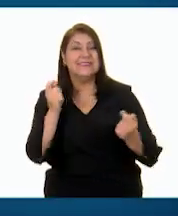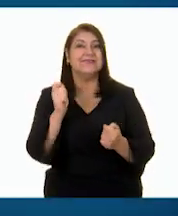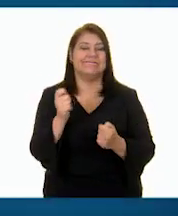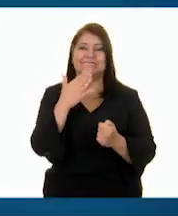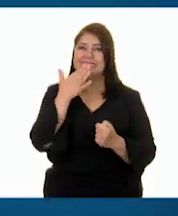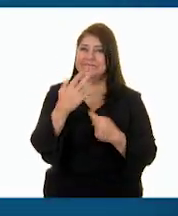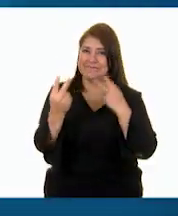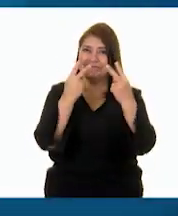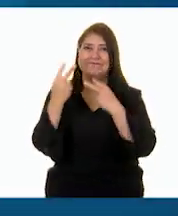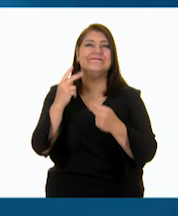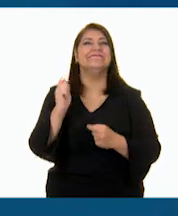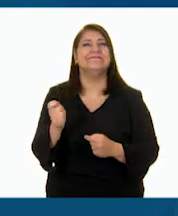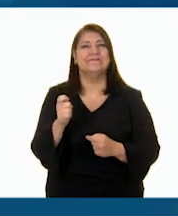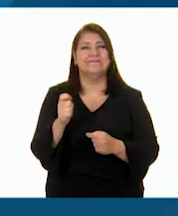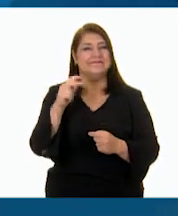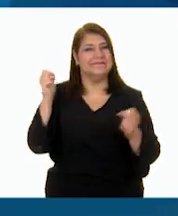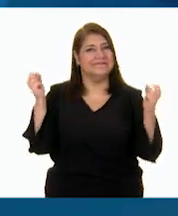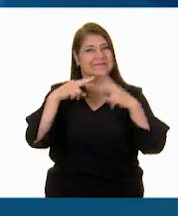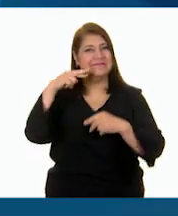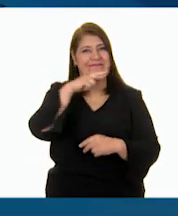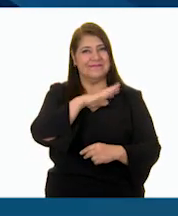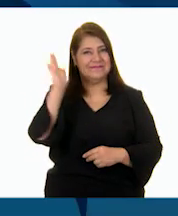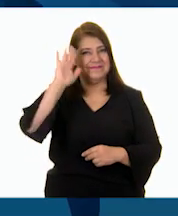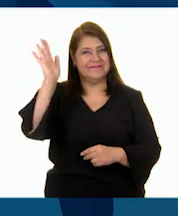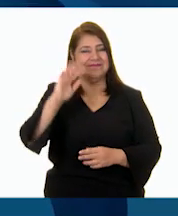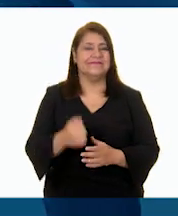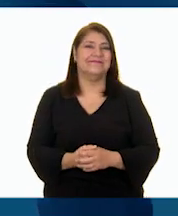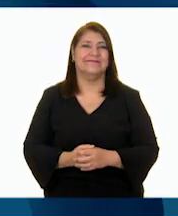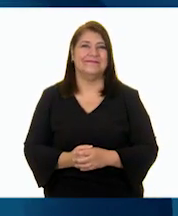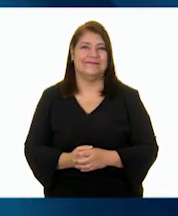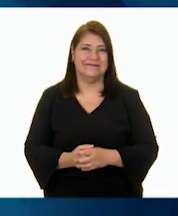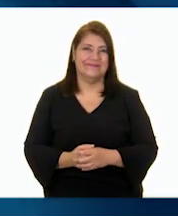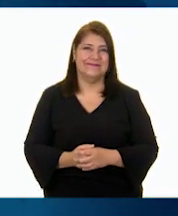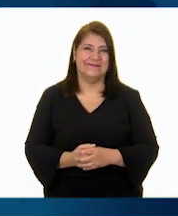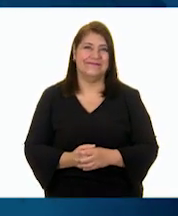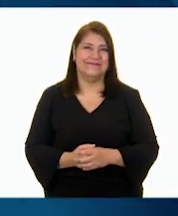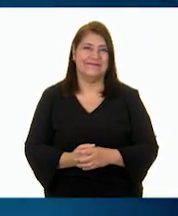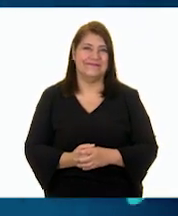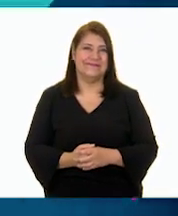¡Muy bien! ¡Nos vemos pronto!